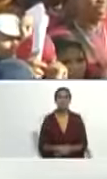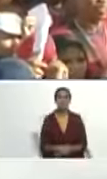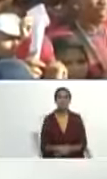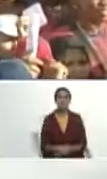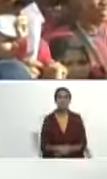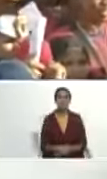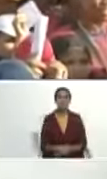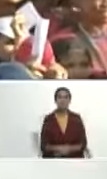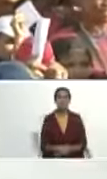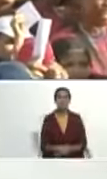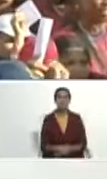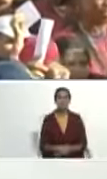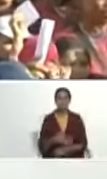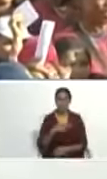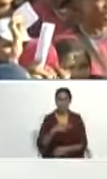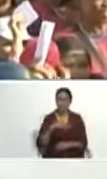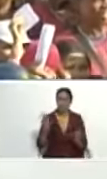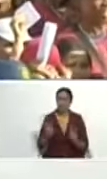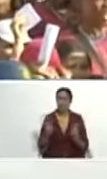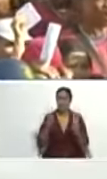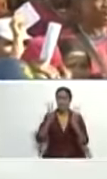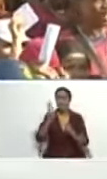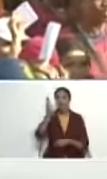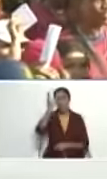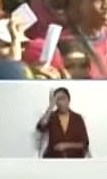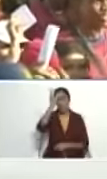¡Balcón, que viva Coro!